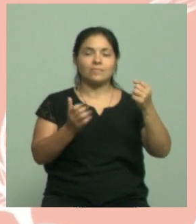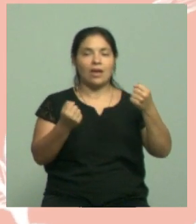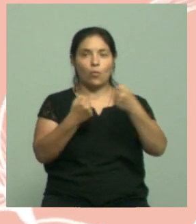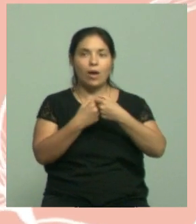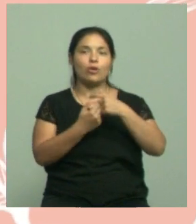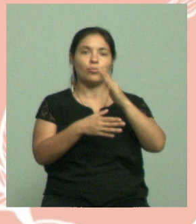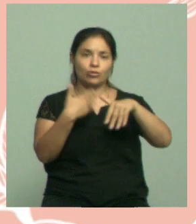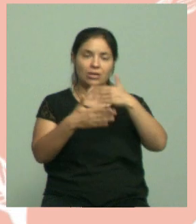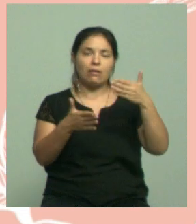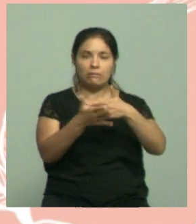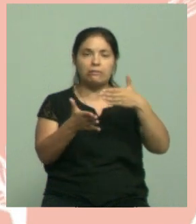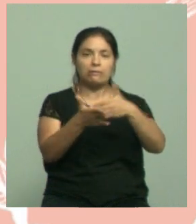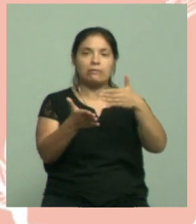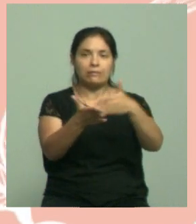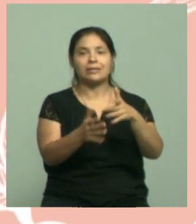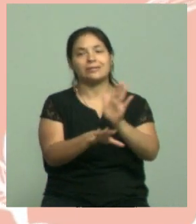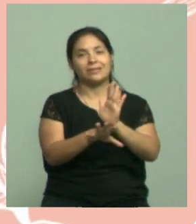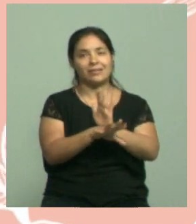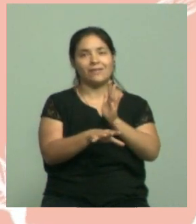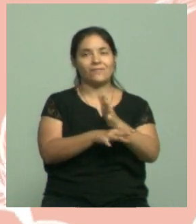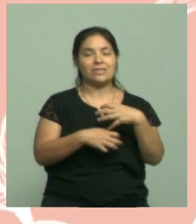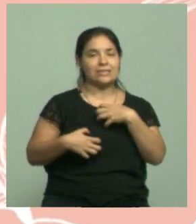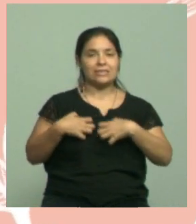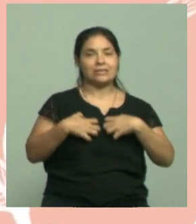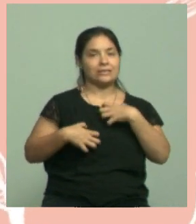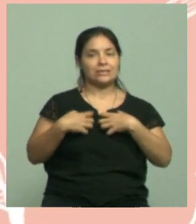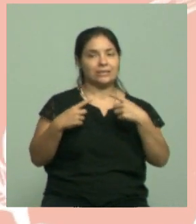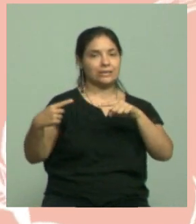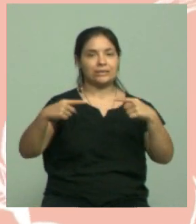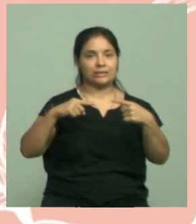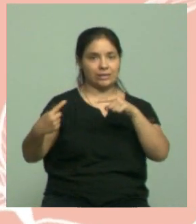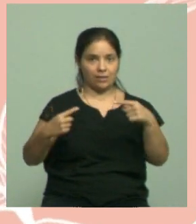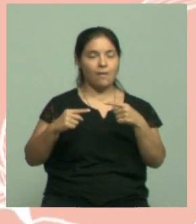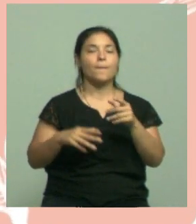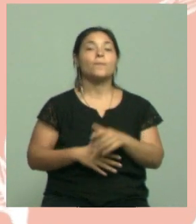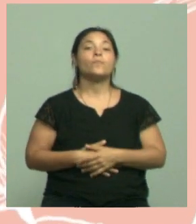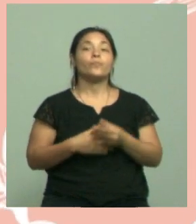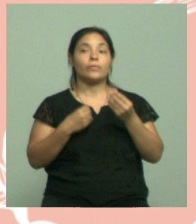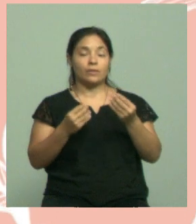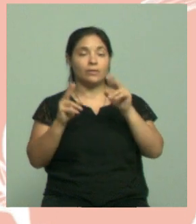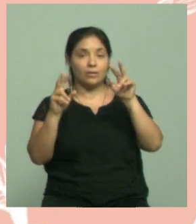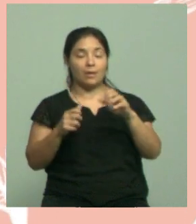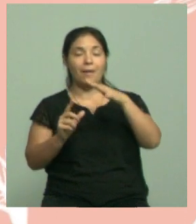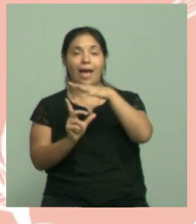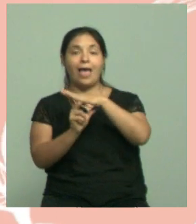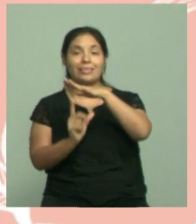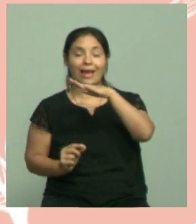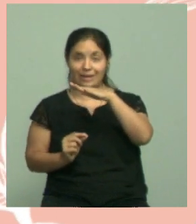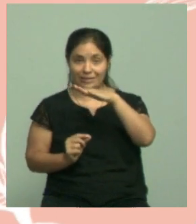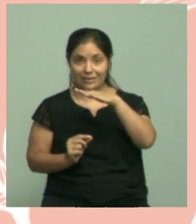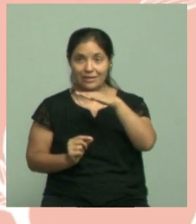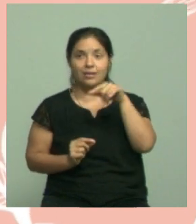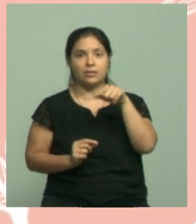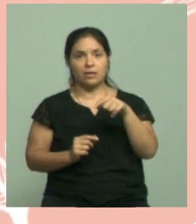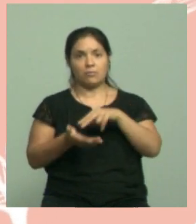poco el proceso. Así que yo creo que eso puede llegar a ser de complicación. Y en lo que tiene que ver con la Antártida, eso puede llegar a generar un